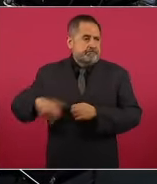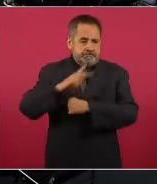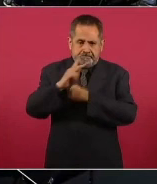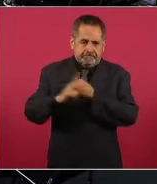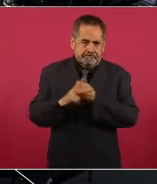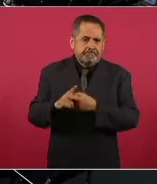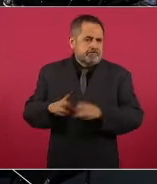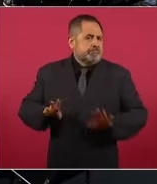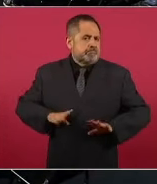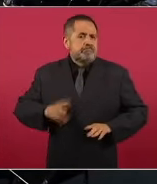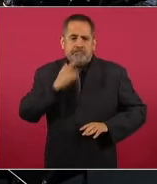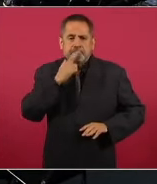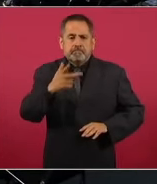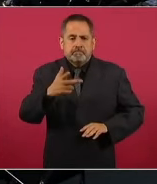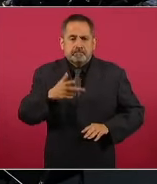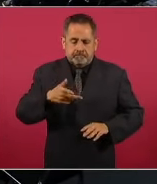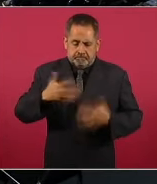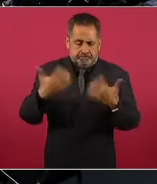autosuficiencia,